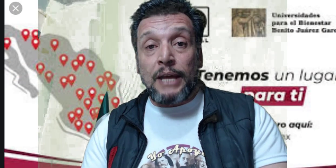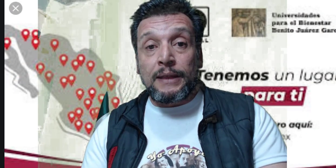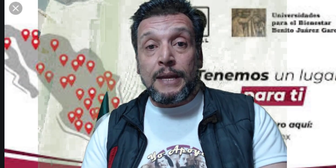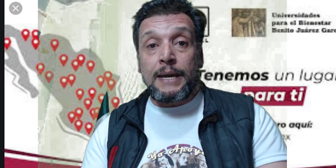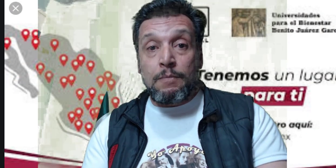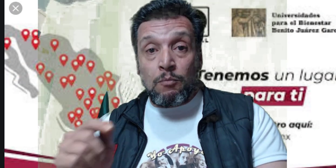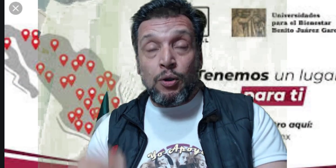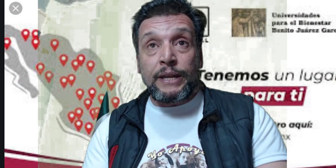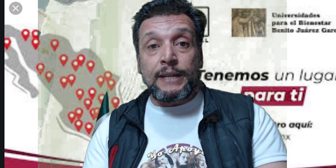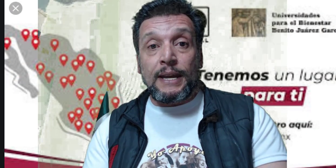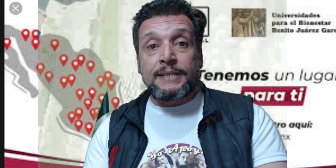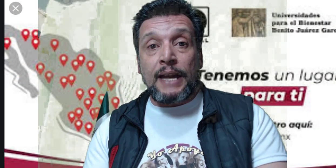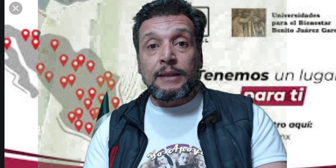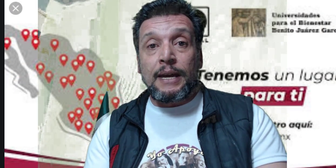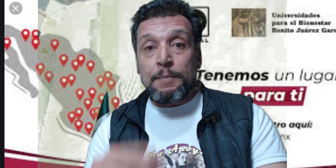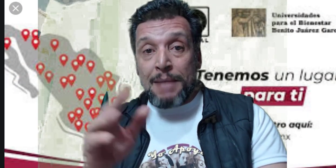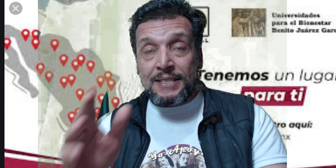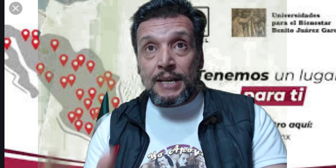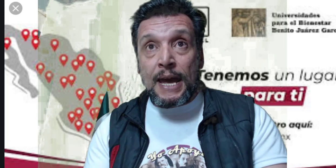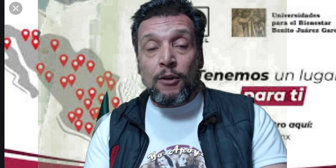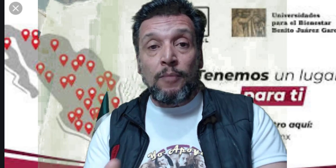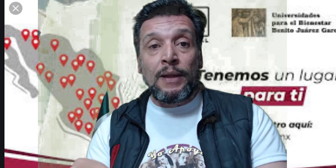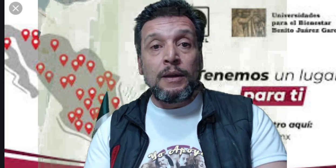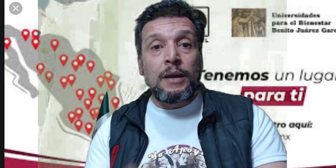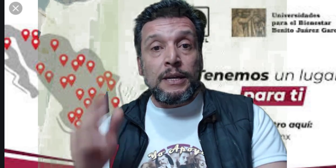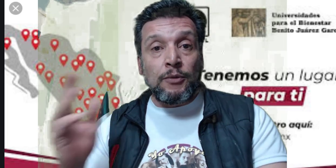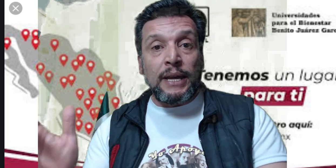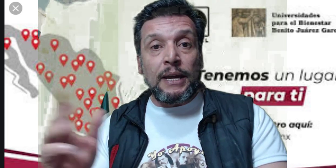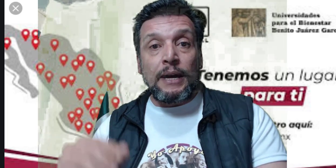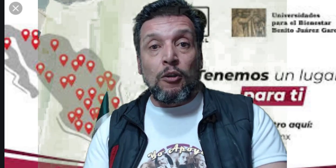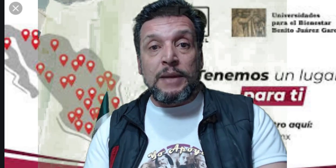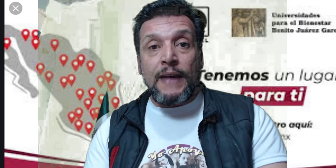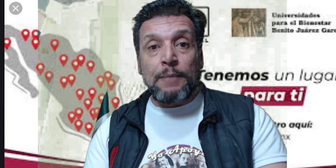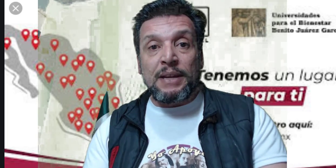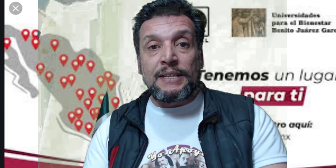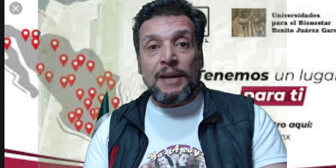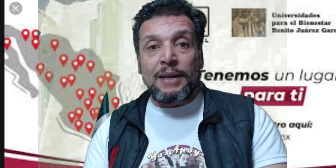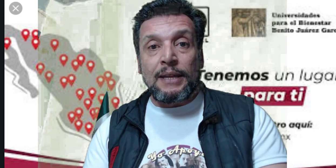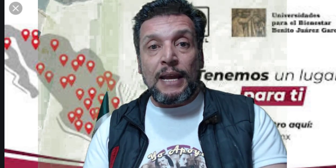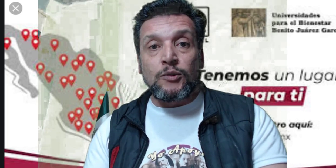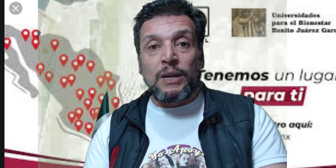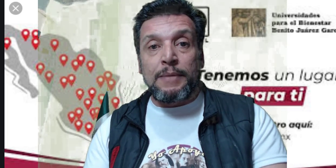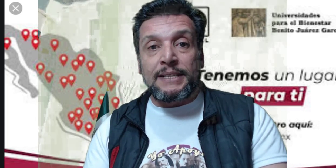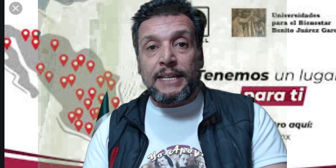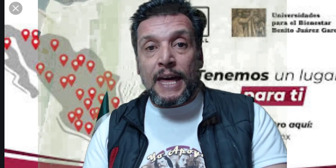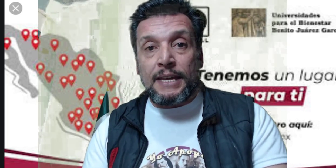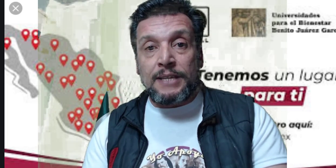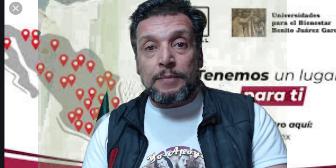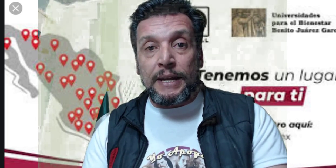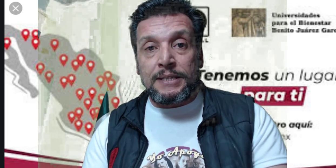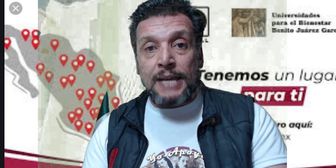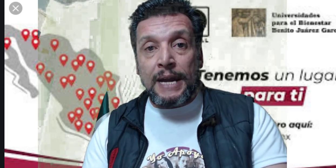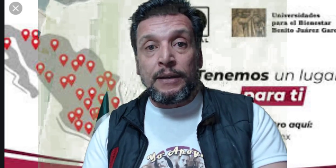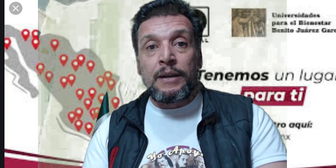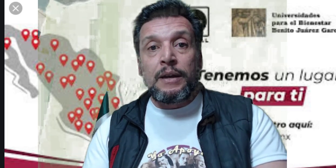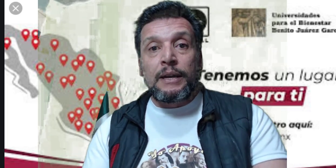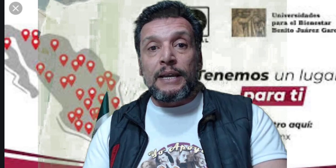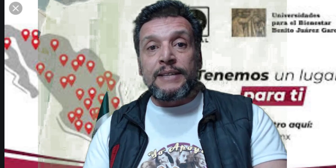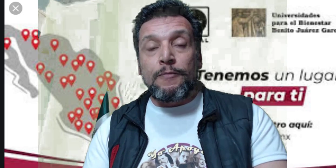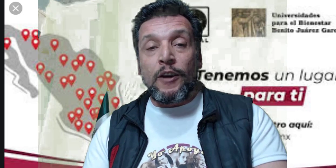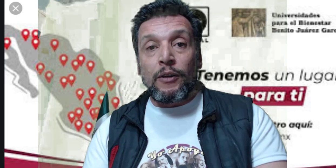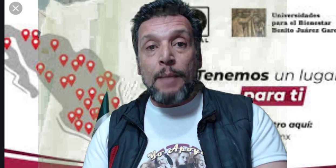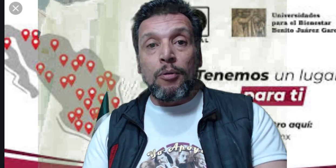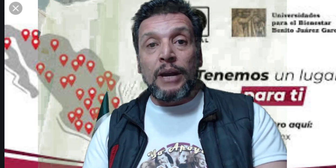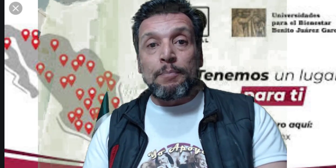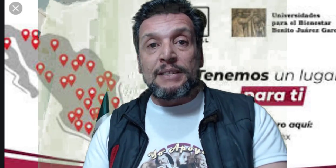Muy importante, muy interesante, más claro, y no hay que olvidar precisamente las universidades del bienestar